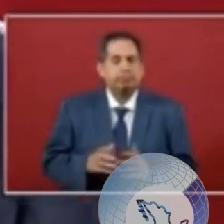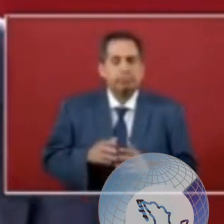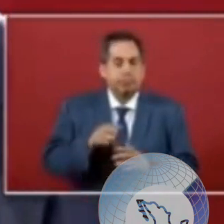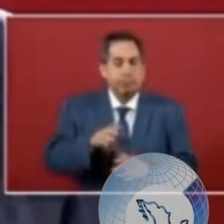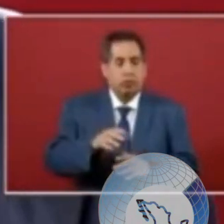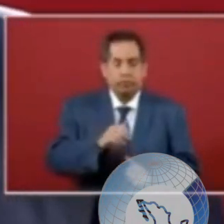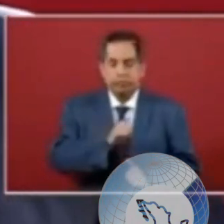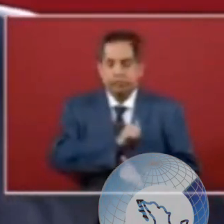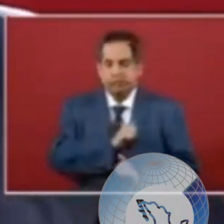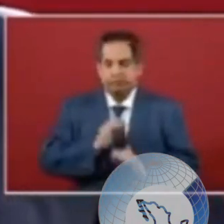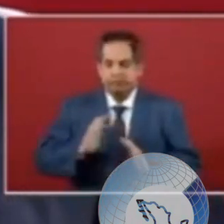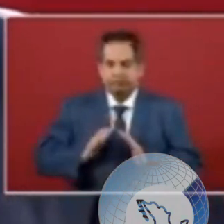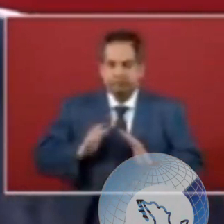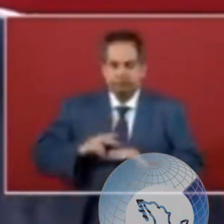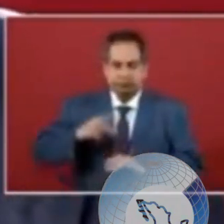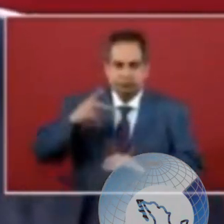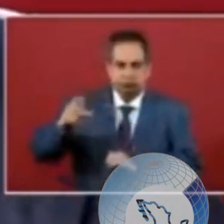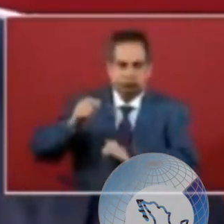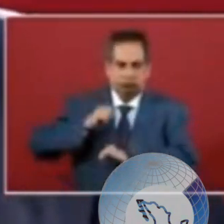Fuerzas Armadas,